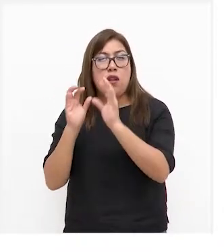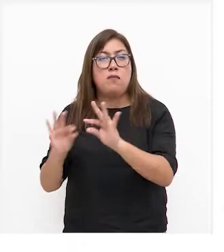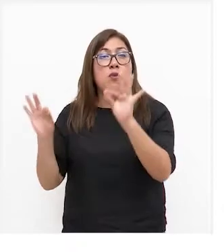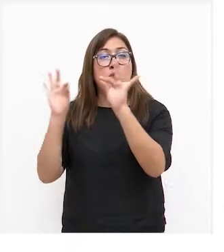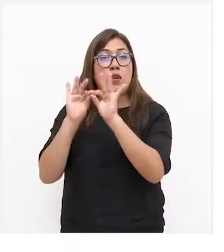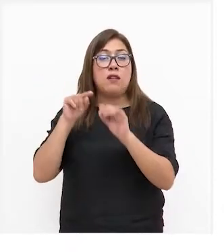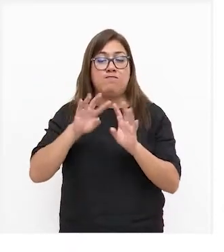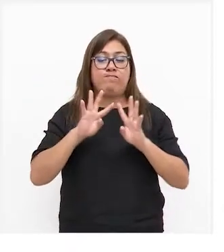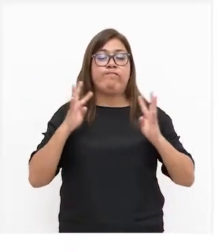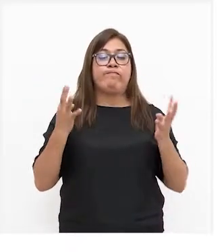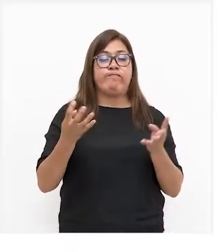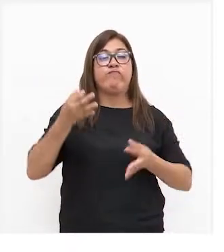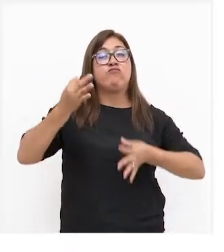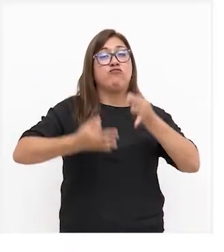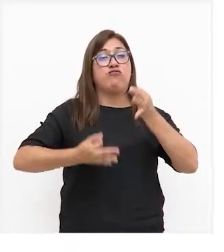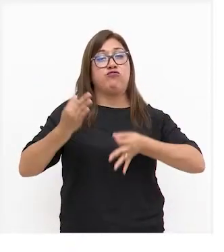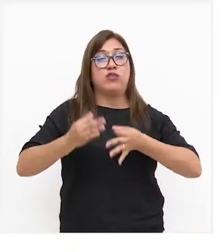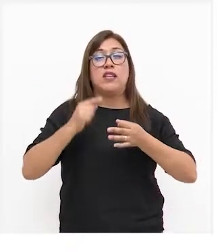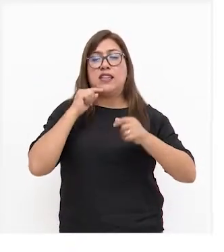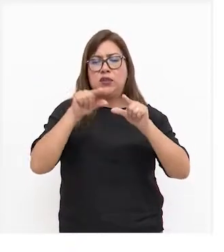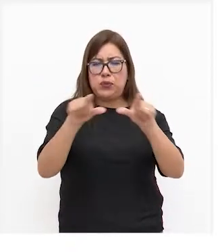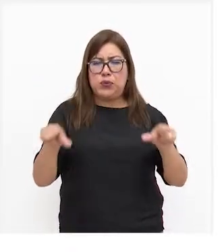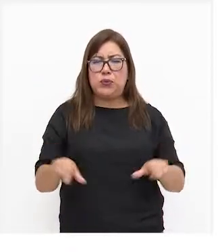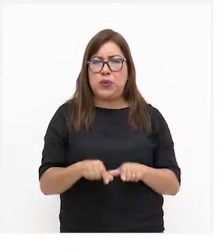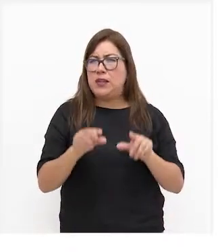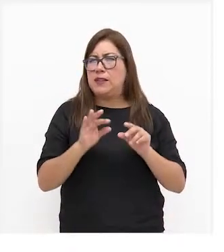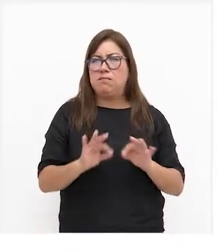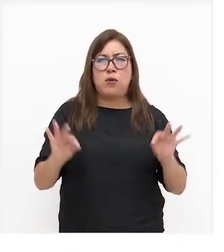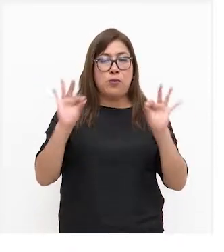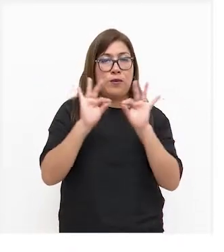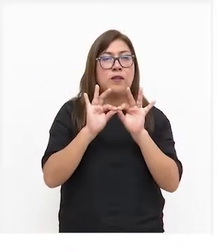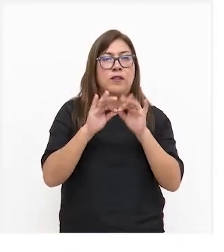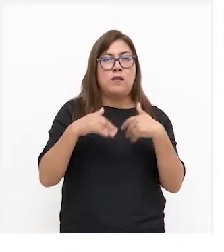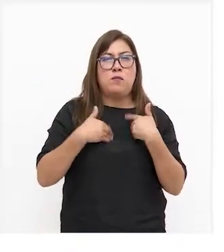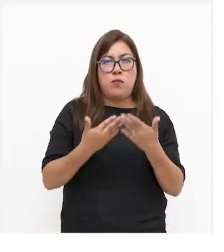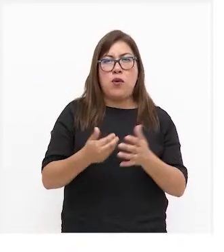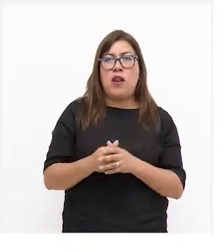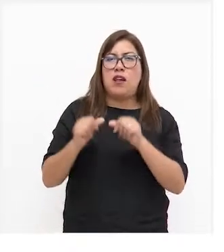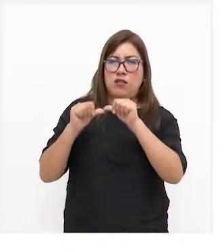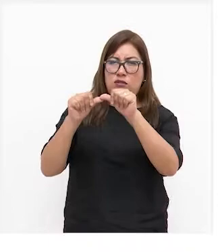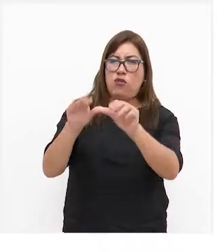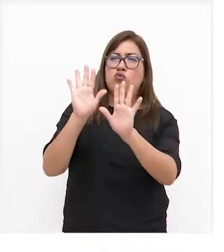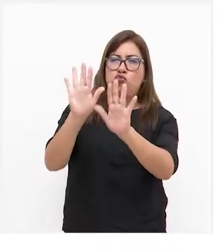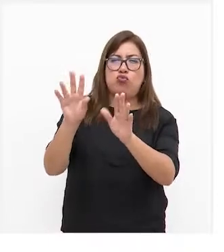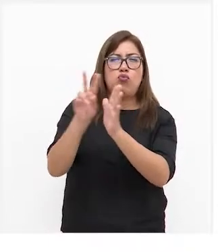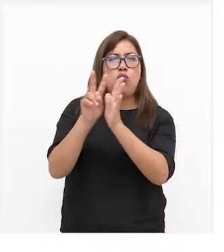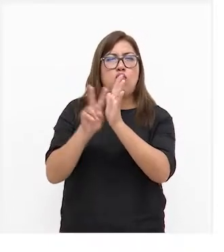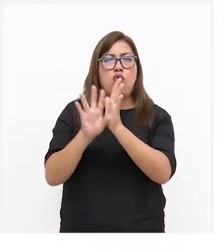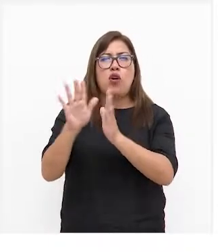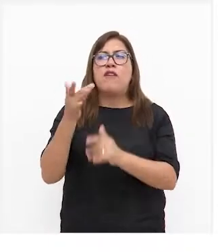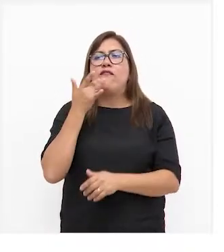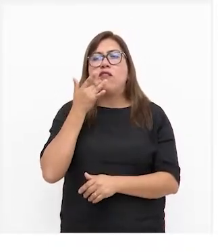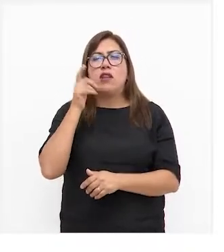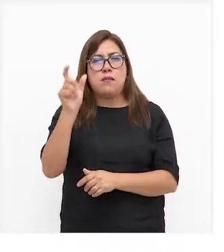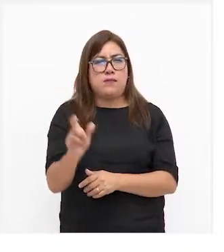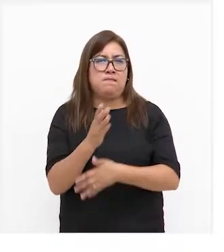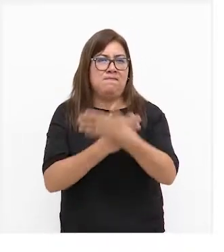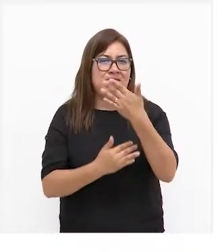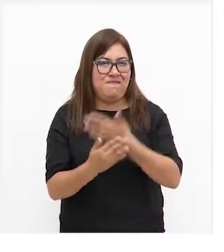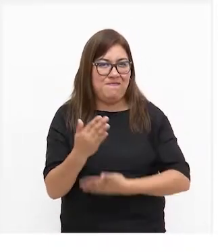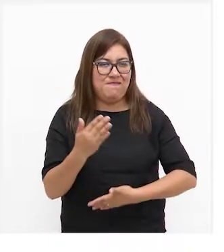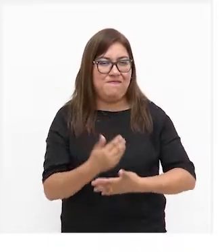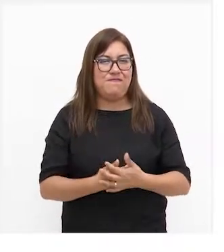excepcional, la audiencia es un espacio fundamental para hacer prevalecer la voluntad y preferencias de la persona